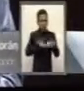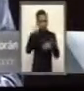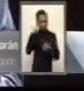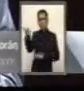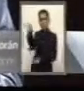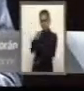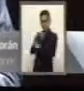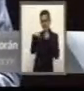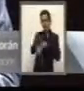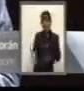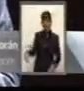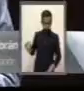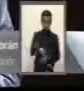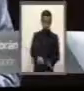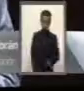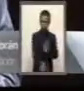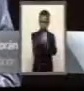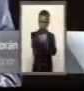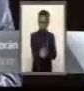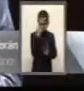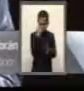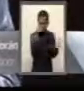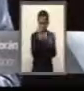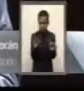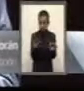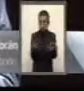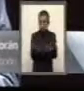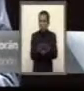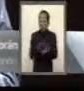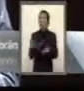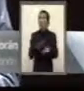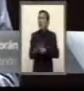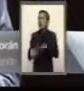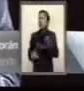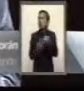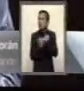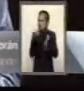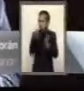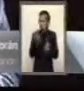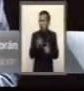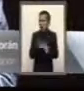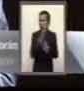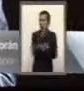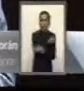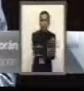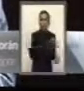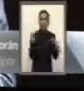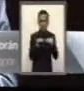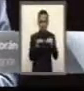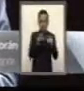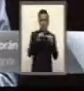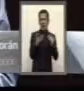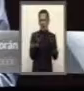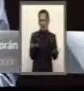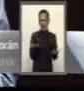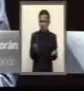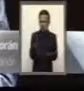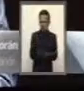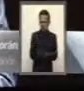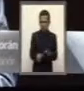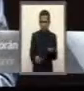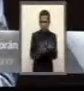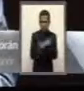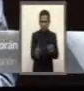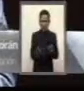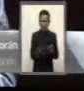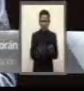nos explique en qué se basó para anunciar tal pobre aumento, cómo lo justifica, cómo le puede dar la cara a los